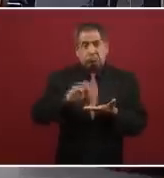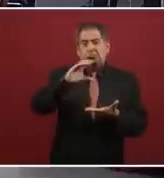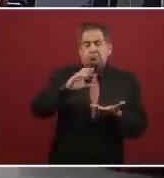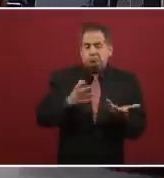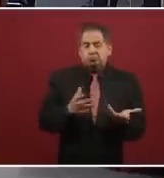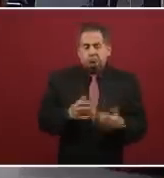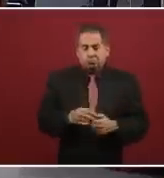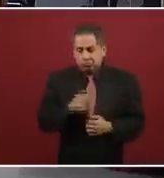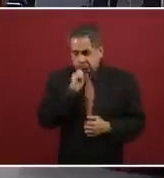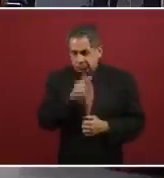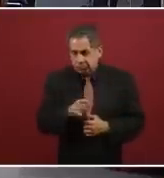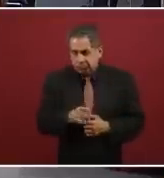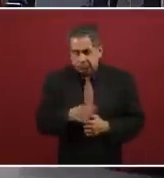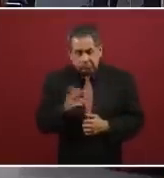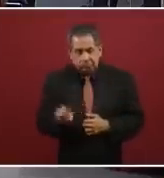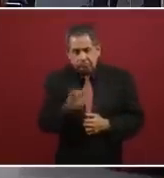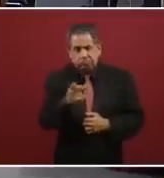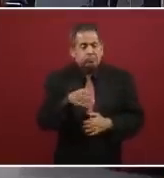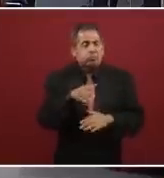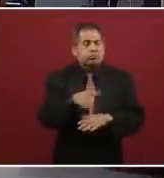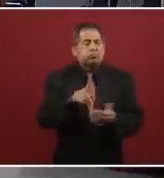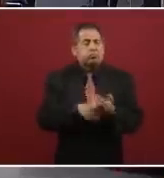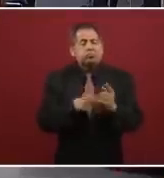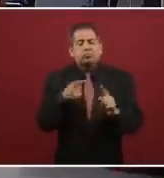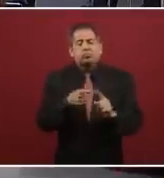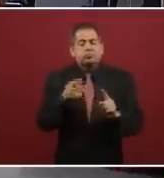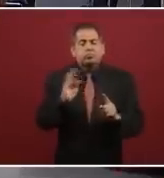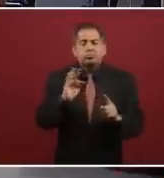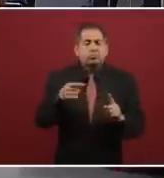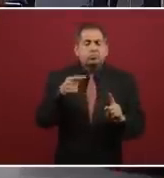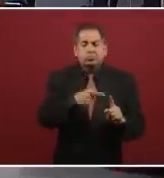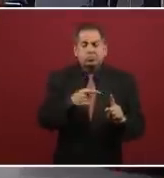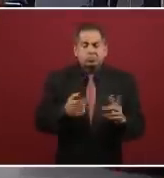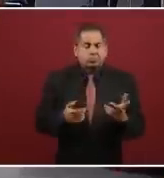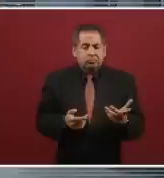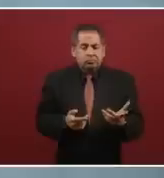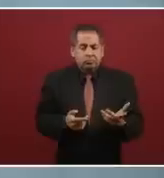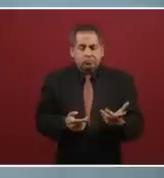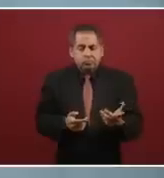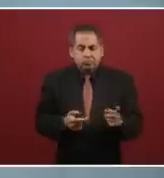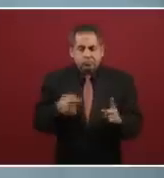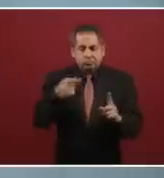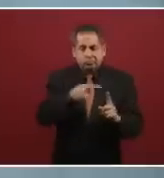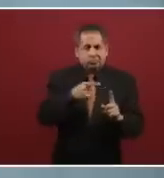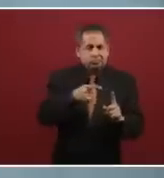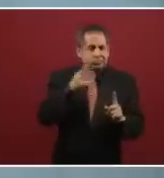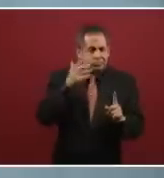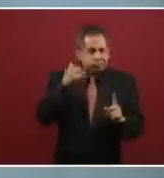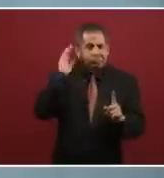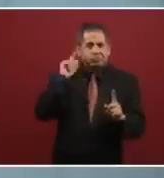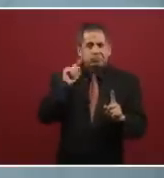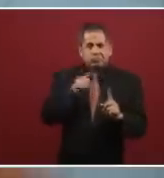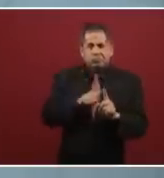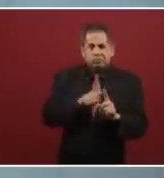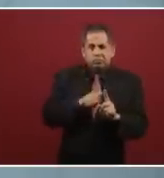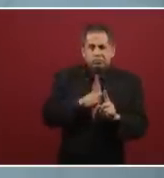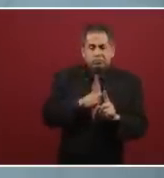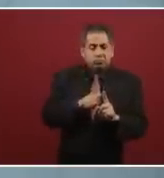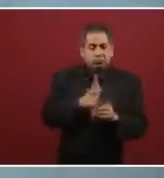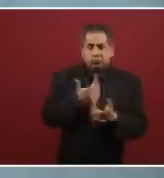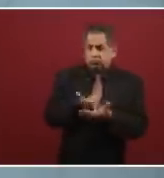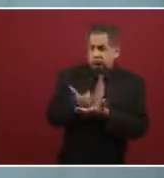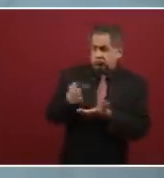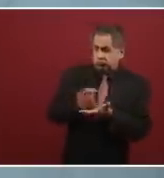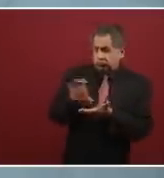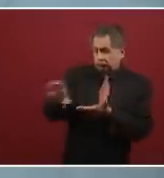y había preguntarle también sobre él. Sí, él fue su, bueno, él aportó